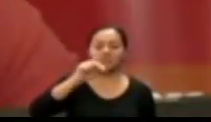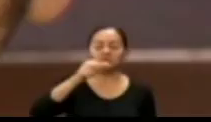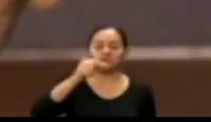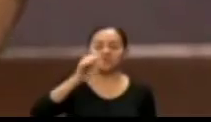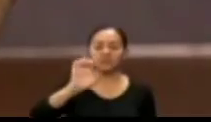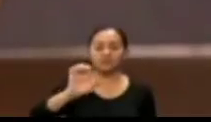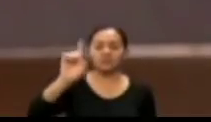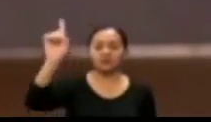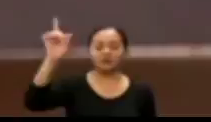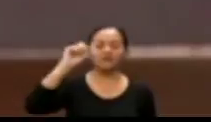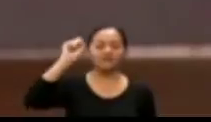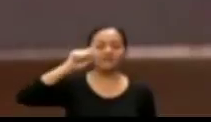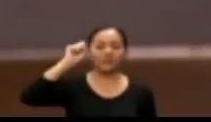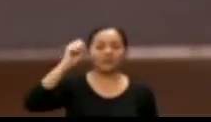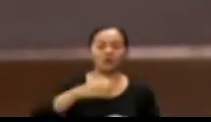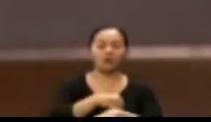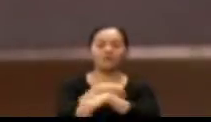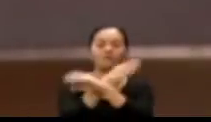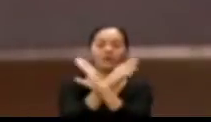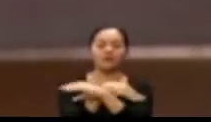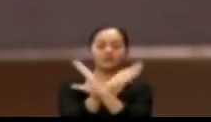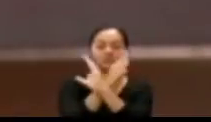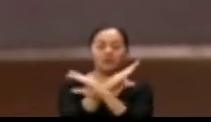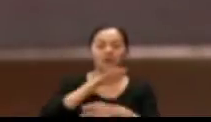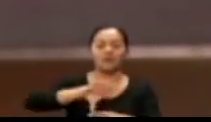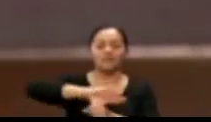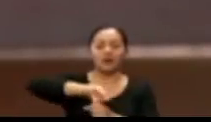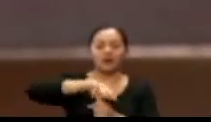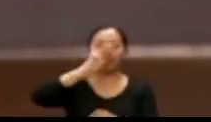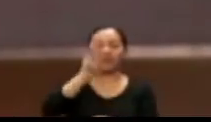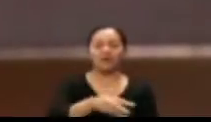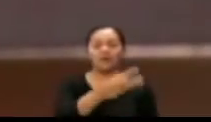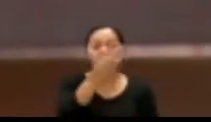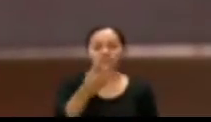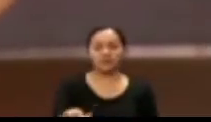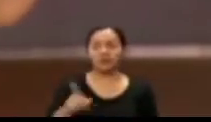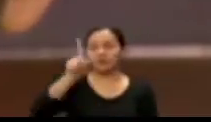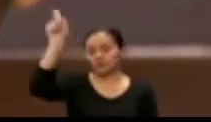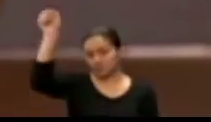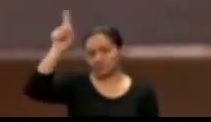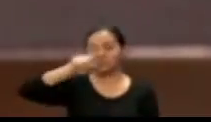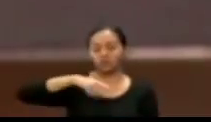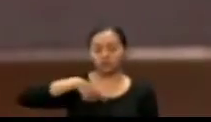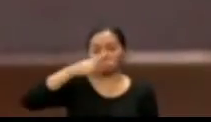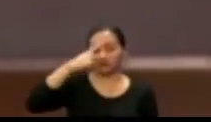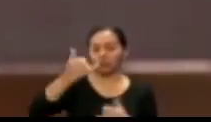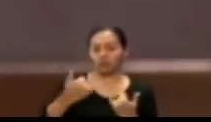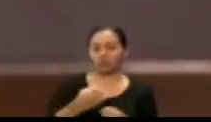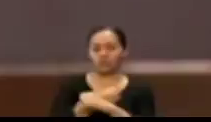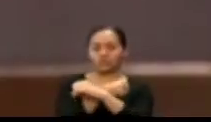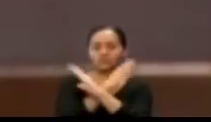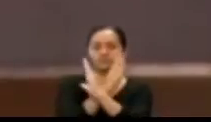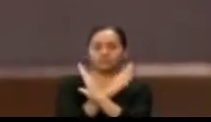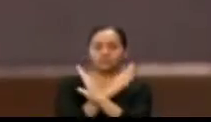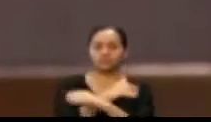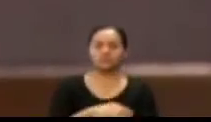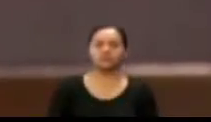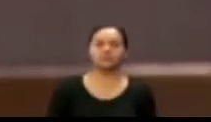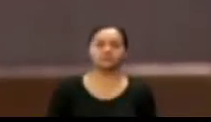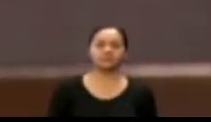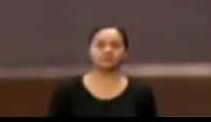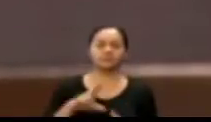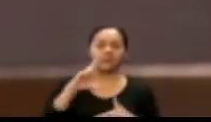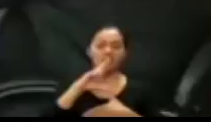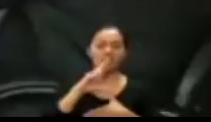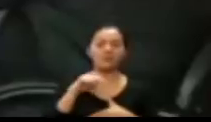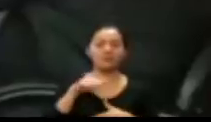video, digamos, de videoconferencia desde la embajada de Ecuador en Londres directamente a la manifestación en la. Entonces,